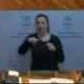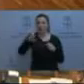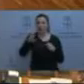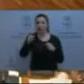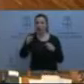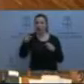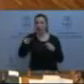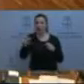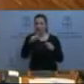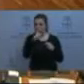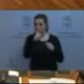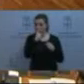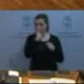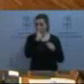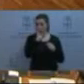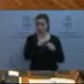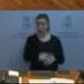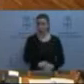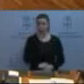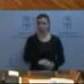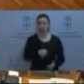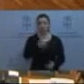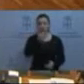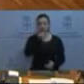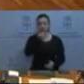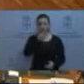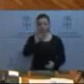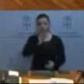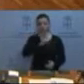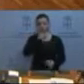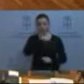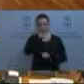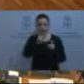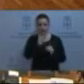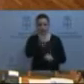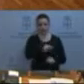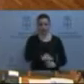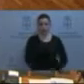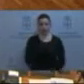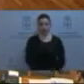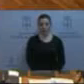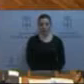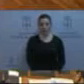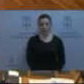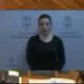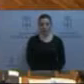Gobierno. Señoría, tiene la palabra para formular la pregunta.